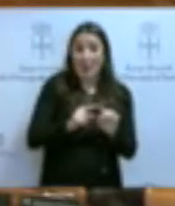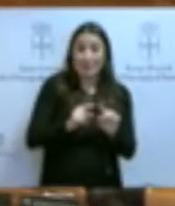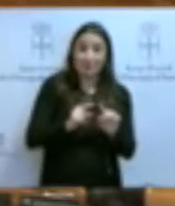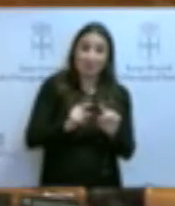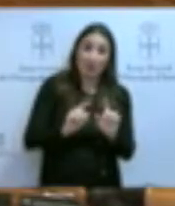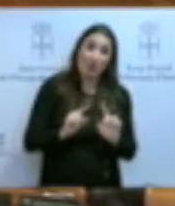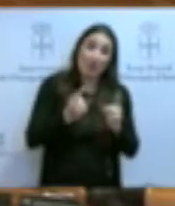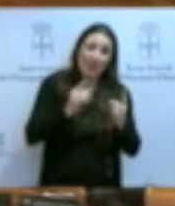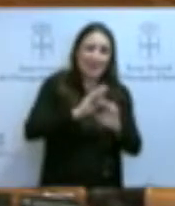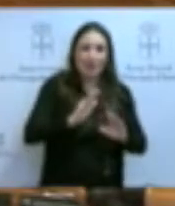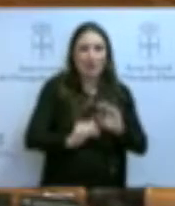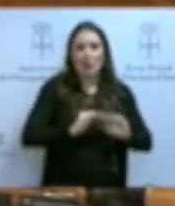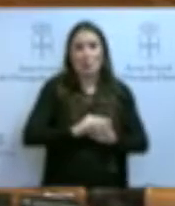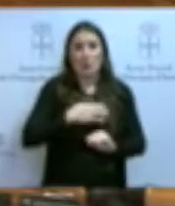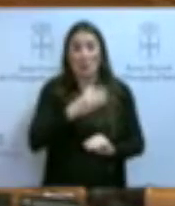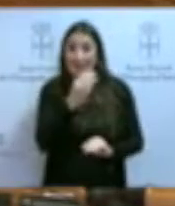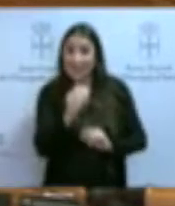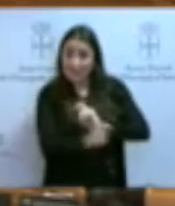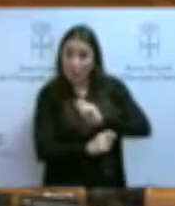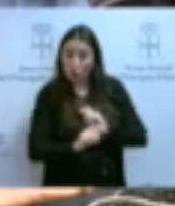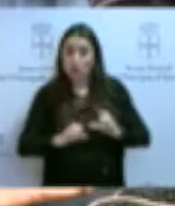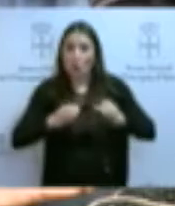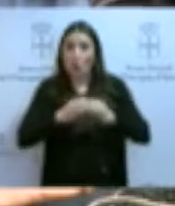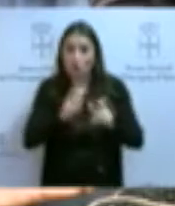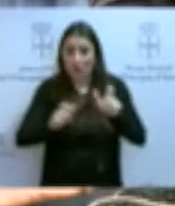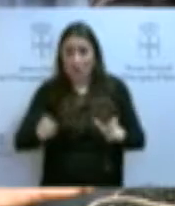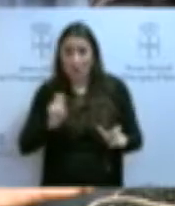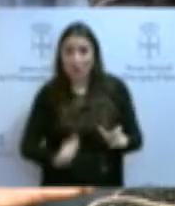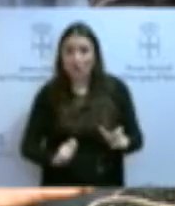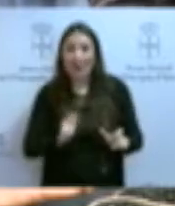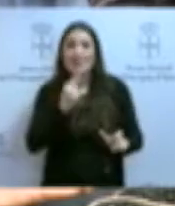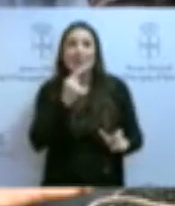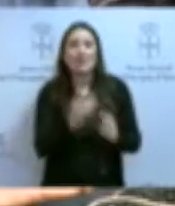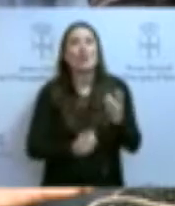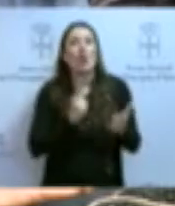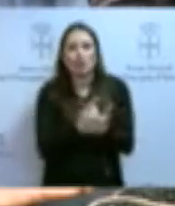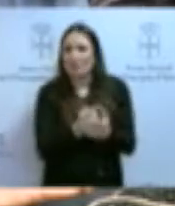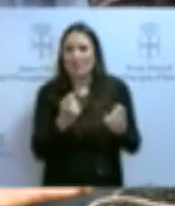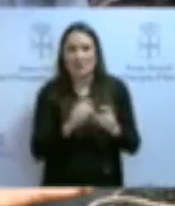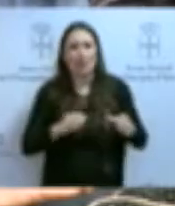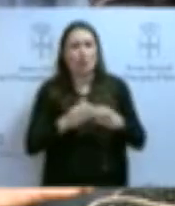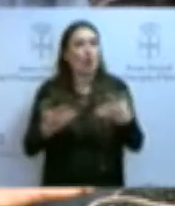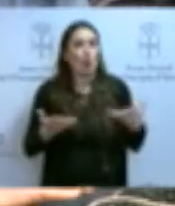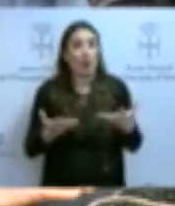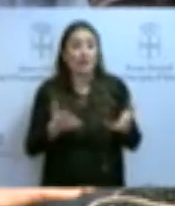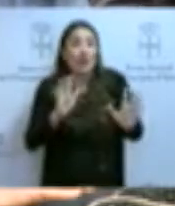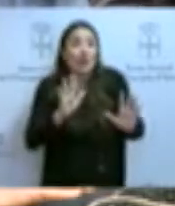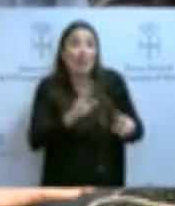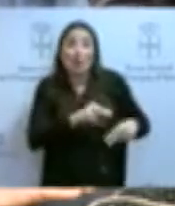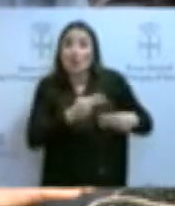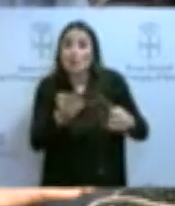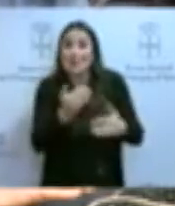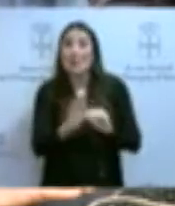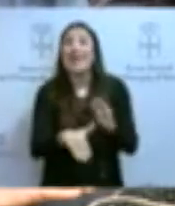fijado. El 30 de agosto, la Junta de Personal, queriendo aclarar la situación, le solicita una nueva reunión urgente de la que no recibe ninguna respuesta hasta